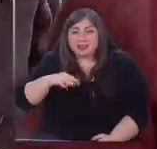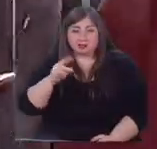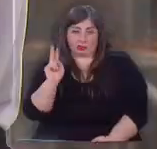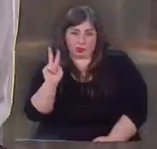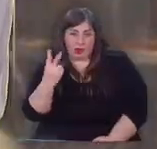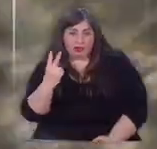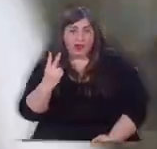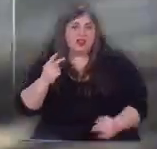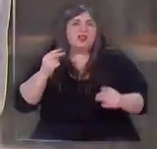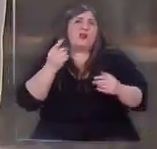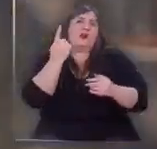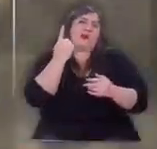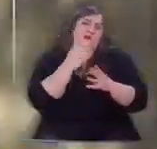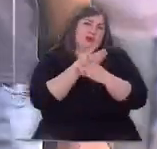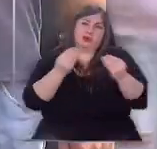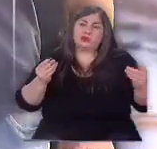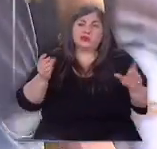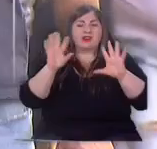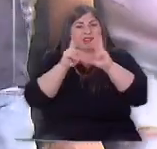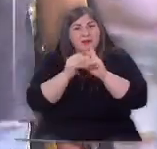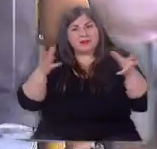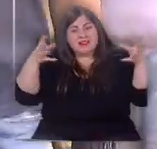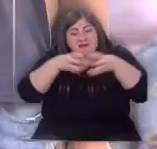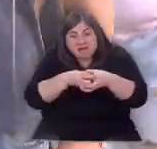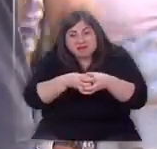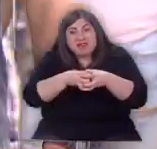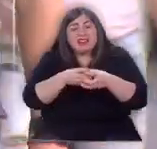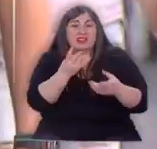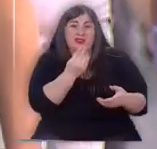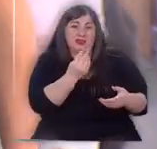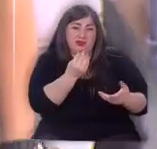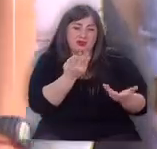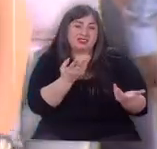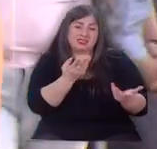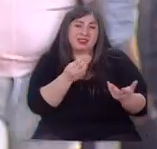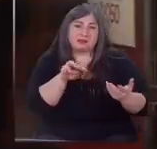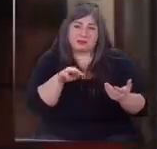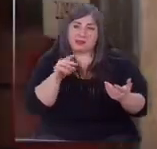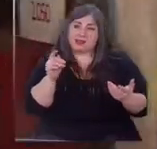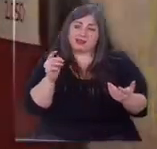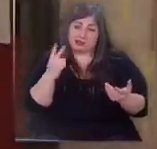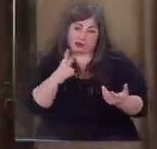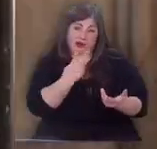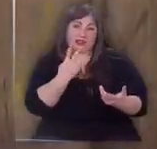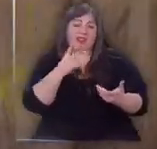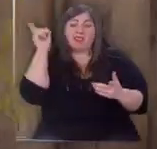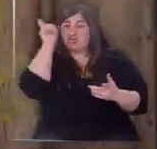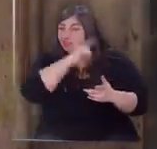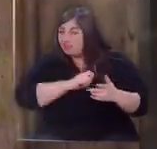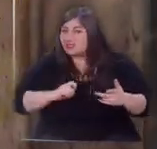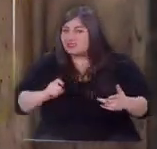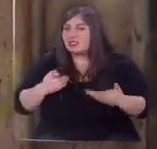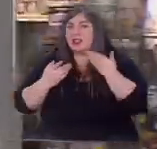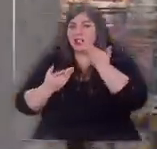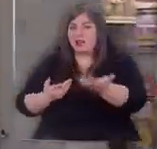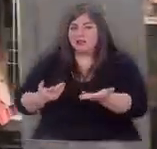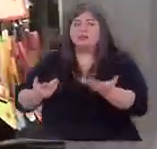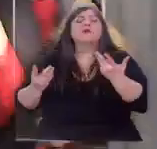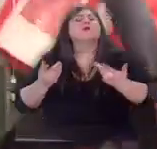integrantes en un grupo familiar, estamos hablando no el promedio, pero algunas viviendas de 12 metros cuadrados, es extremadamente difícil. Desde ese punto de